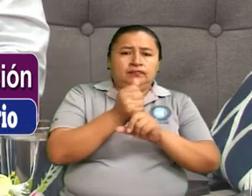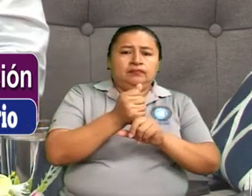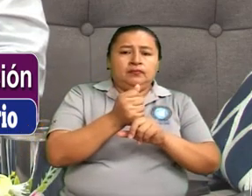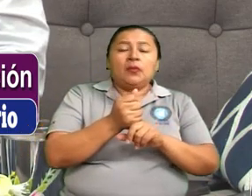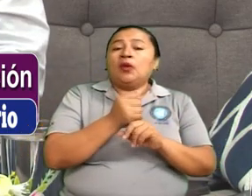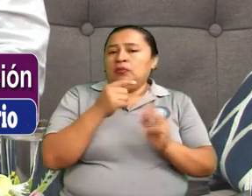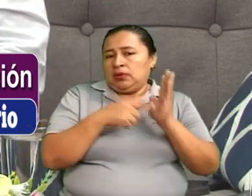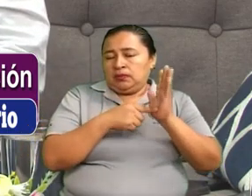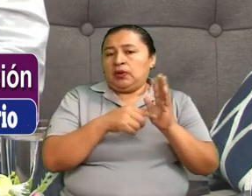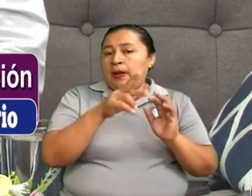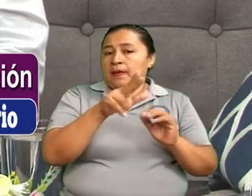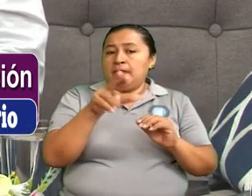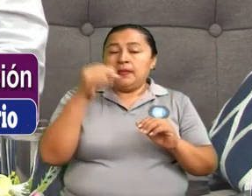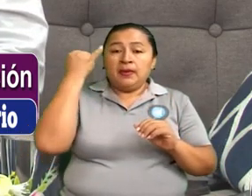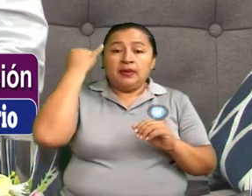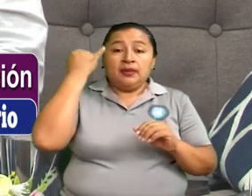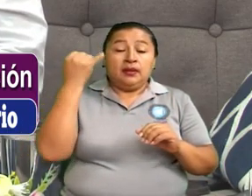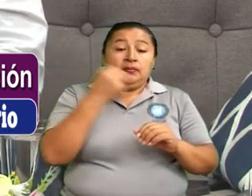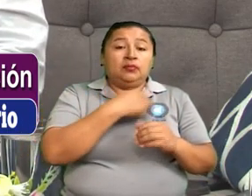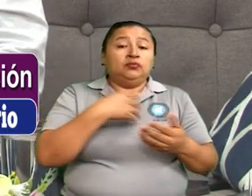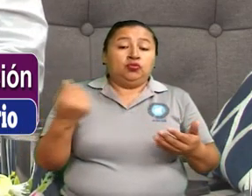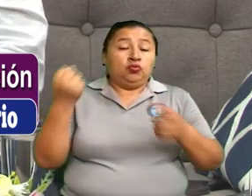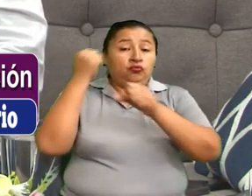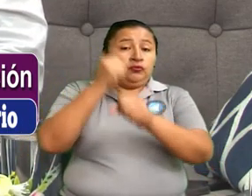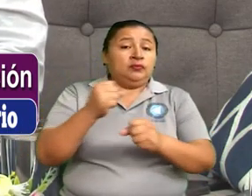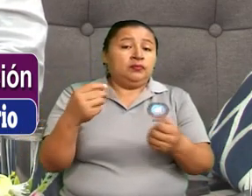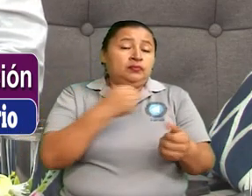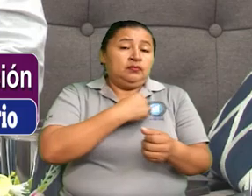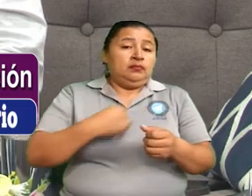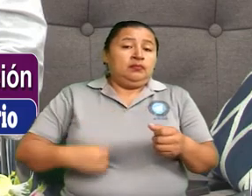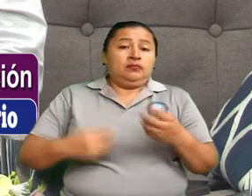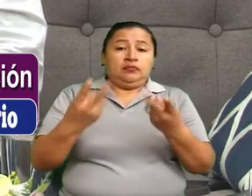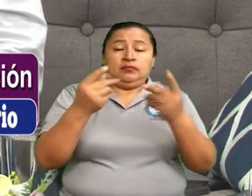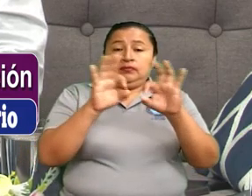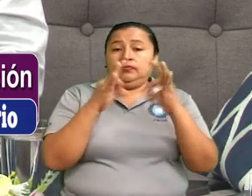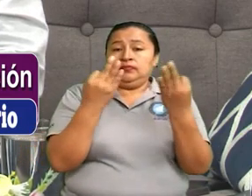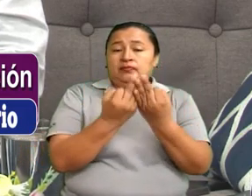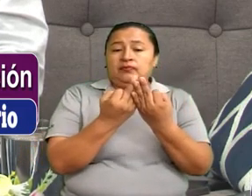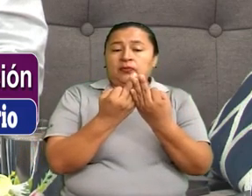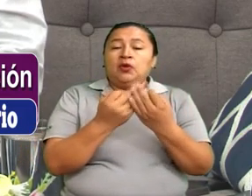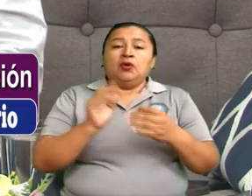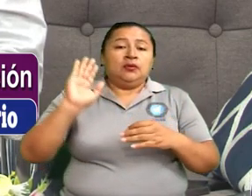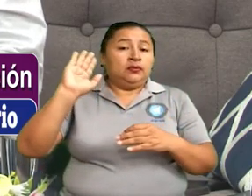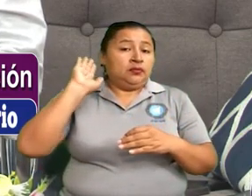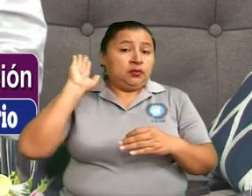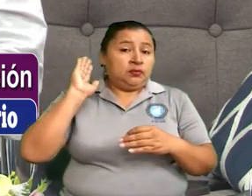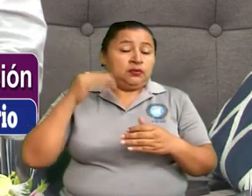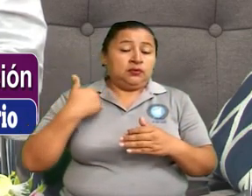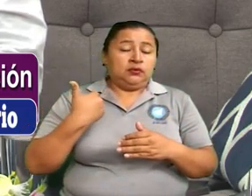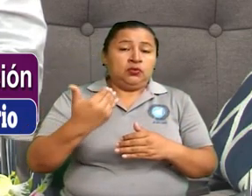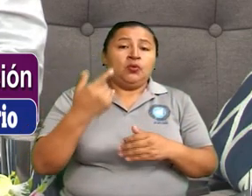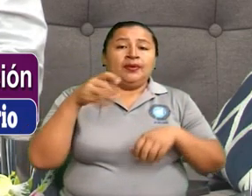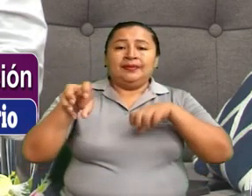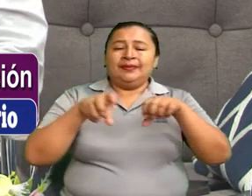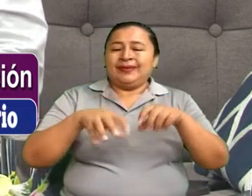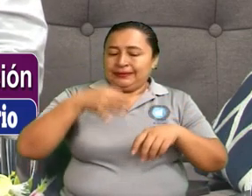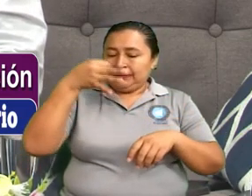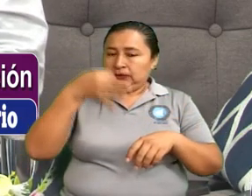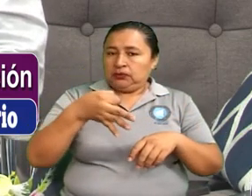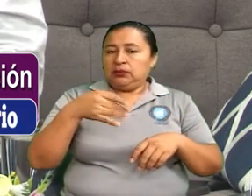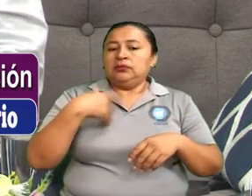misma creación del Ministerio de la Economía Familiar es un compromiso y es una acción concreta